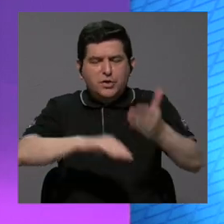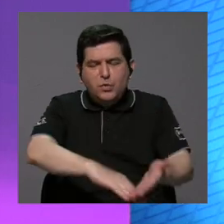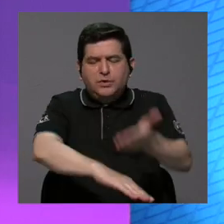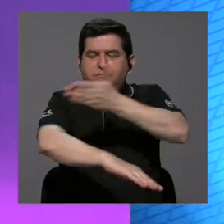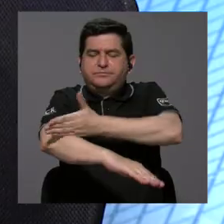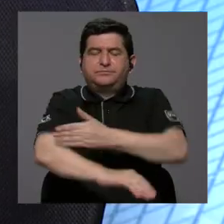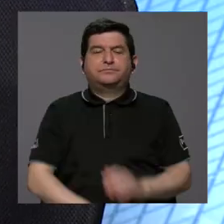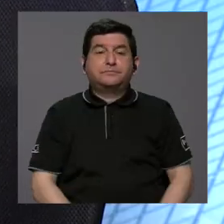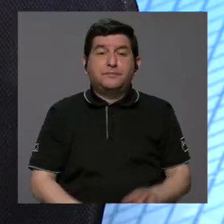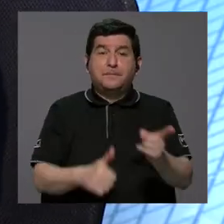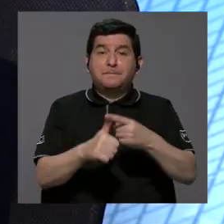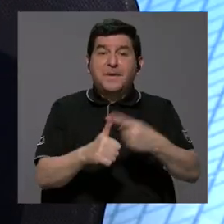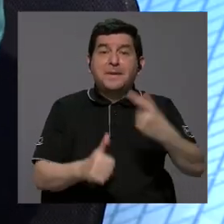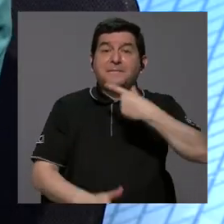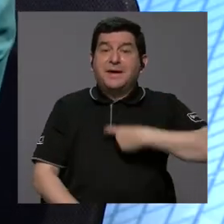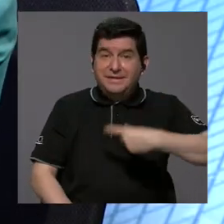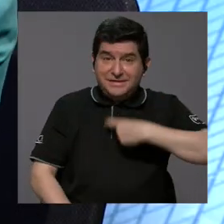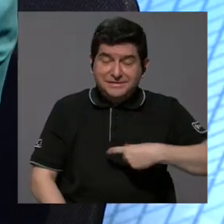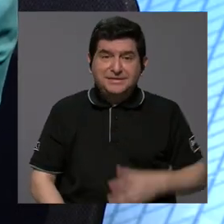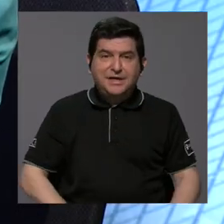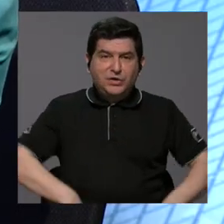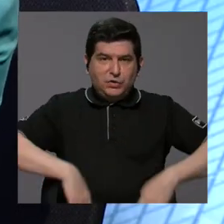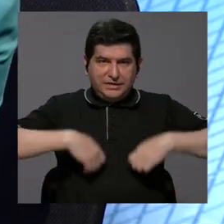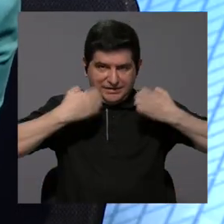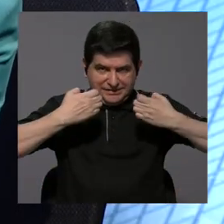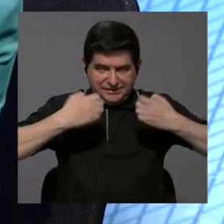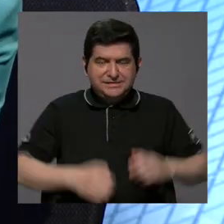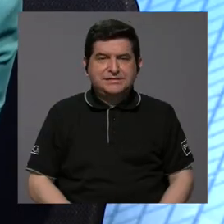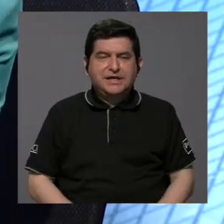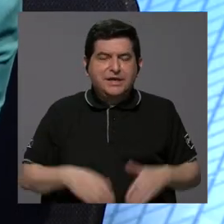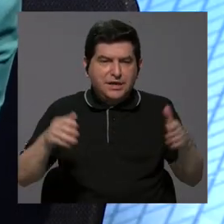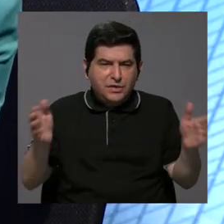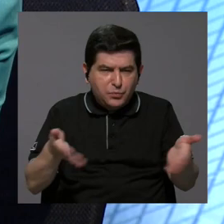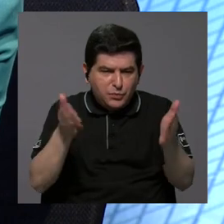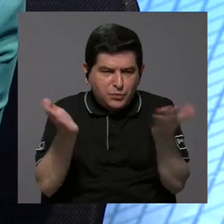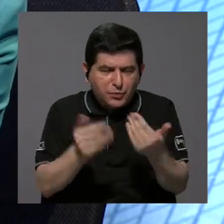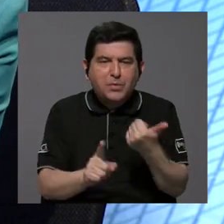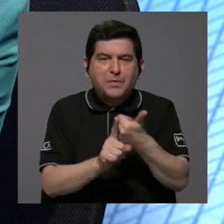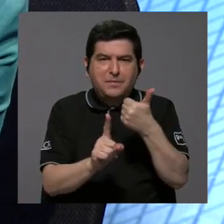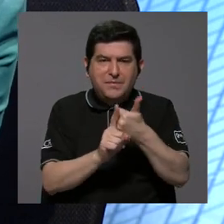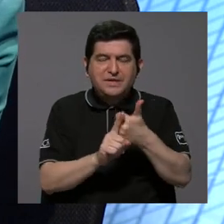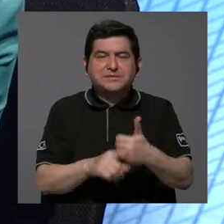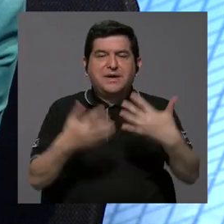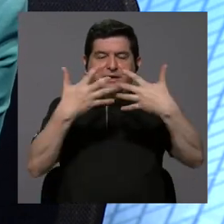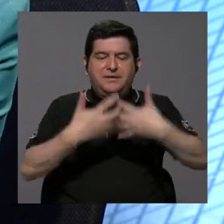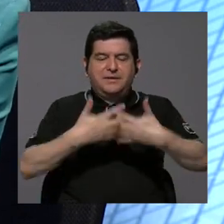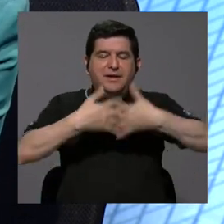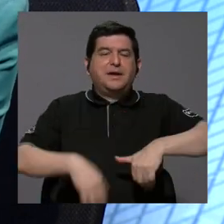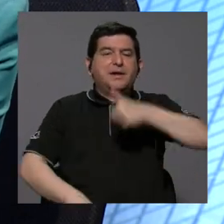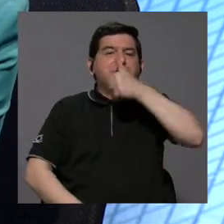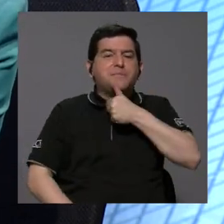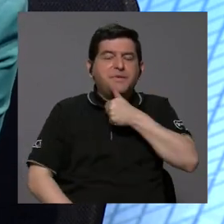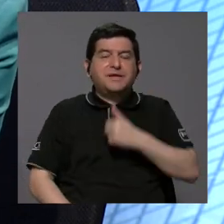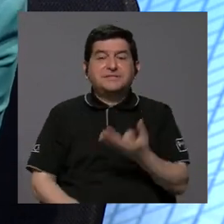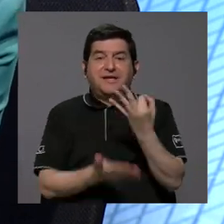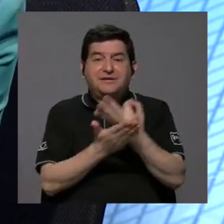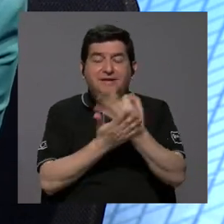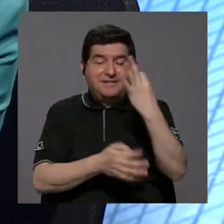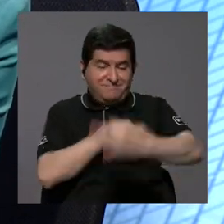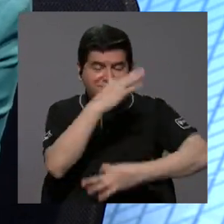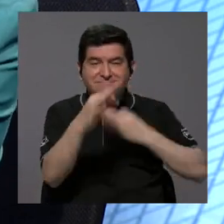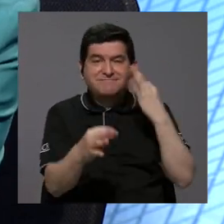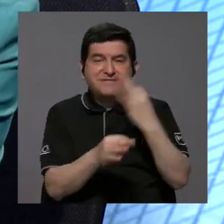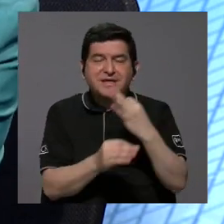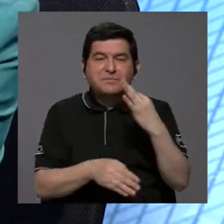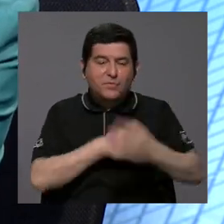el primer deseo sería que exista los incentivos para que la misma empresa privada financie este tipo